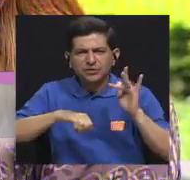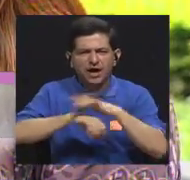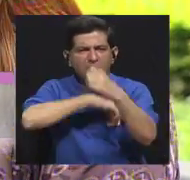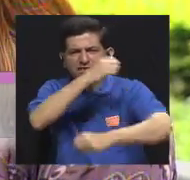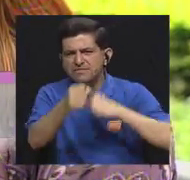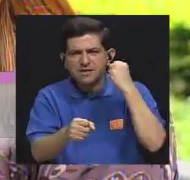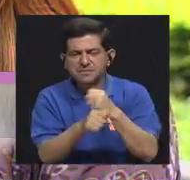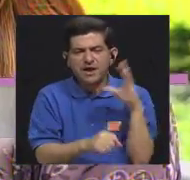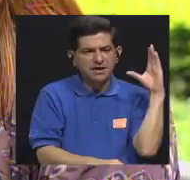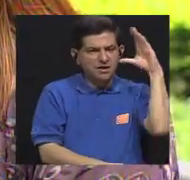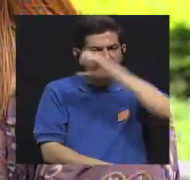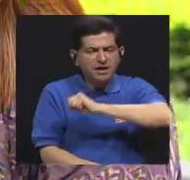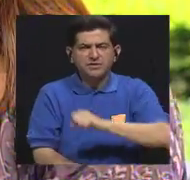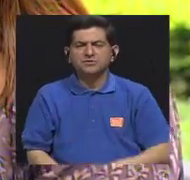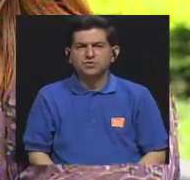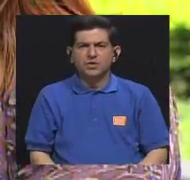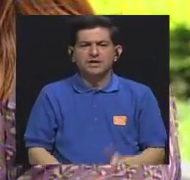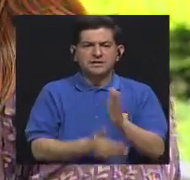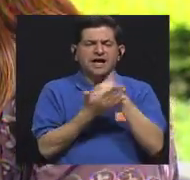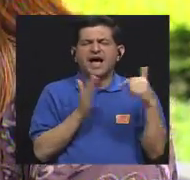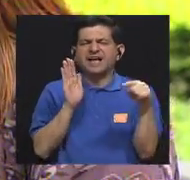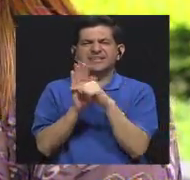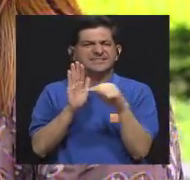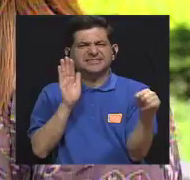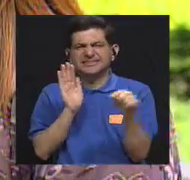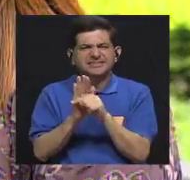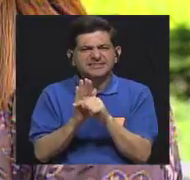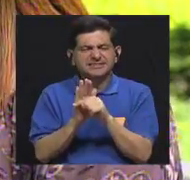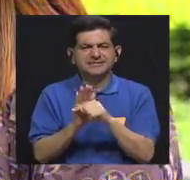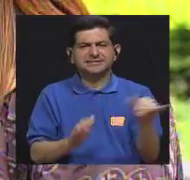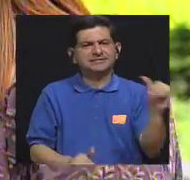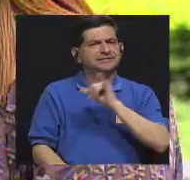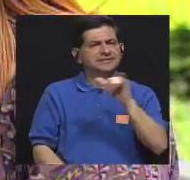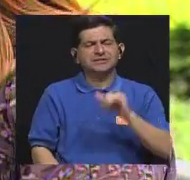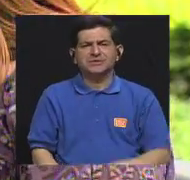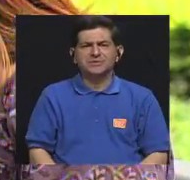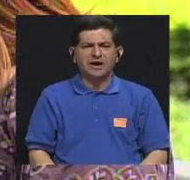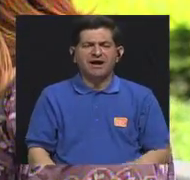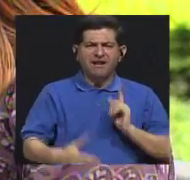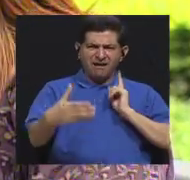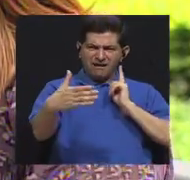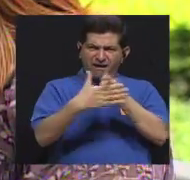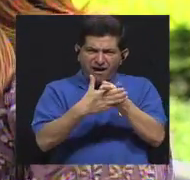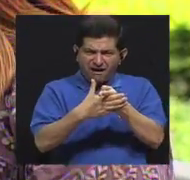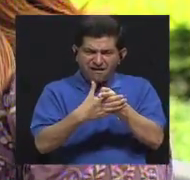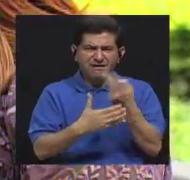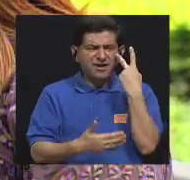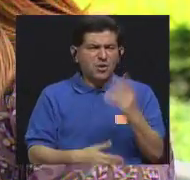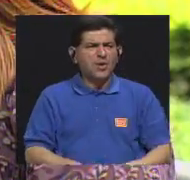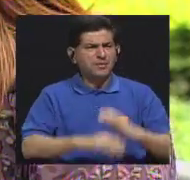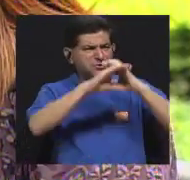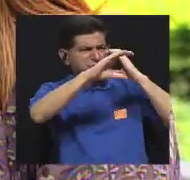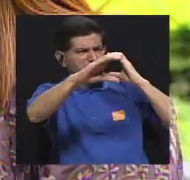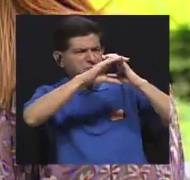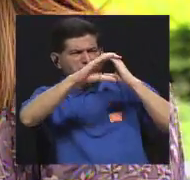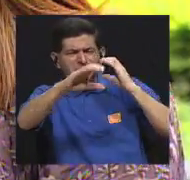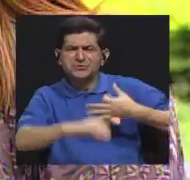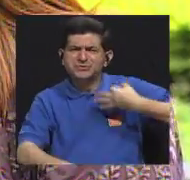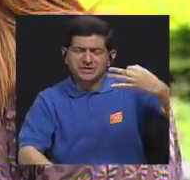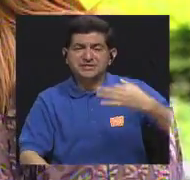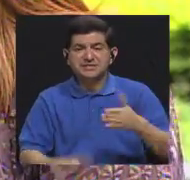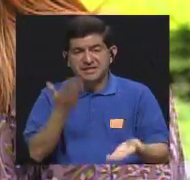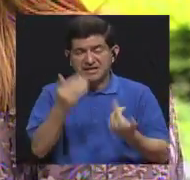Porque hemos notado que efectivamente hay cierta negatividad y también es muy ofensivo. Lo vemos en los buses diariamente y somos